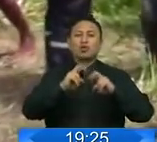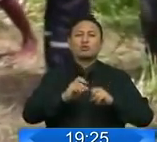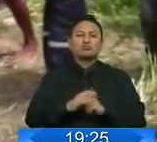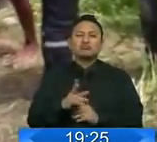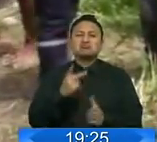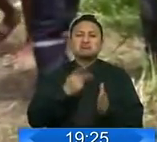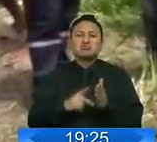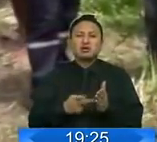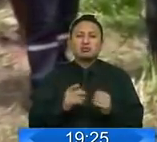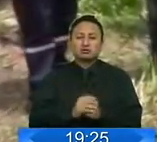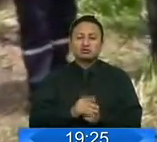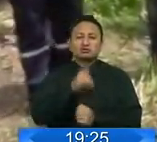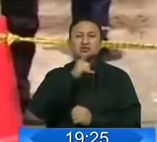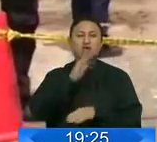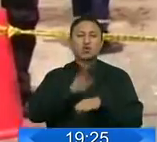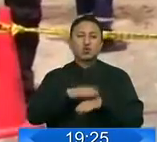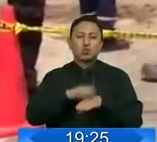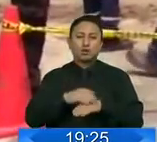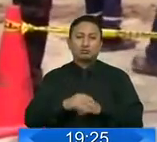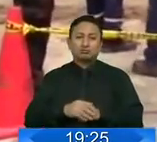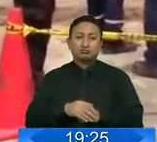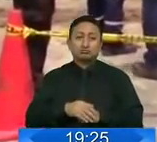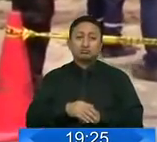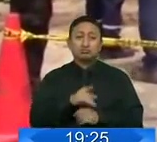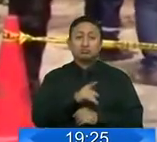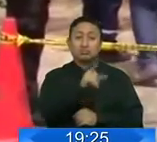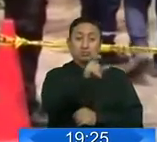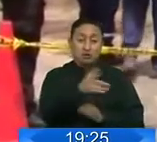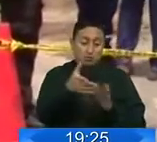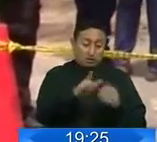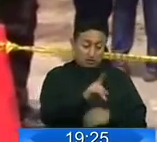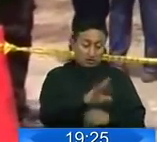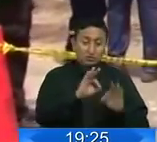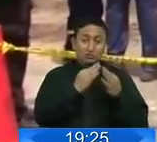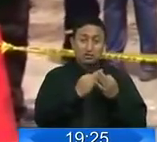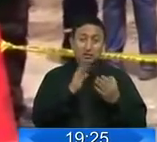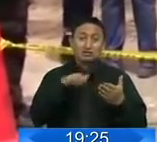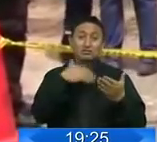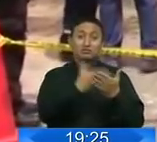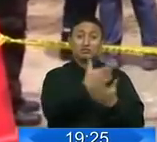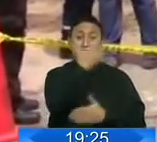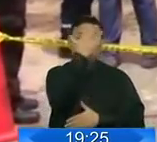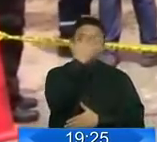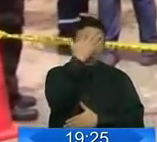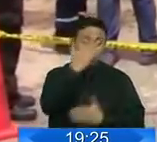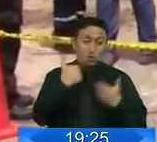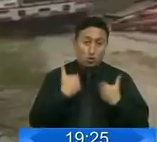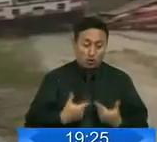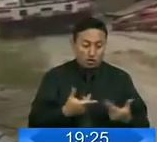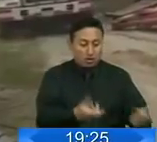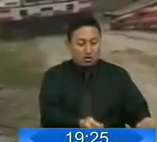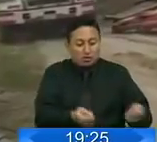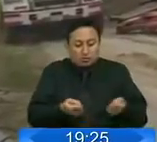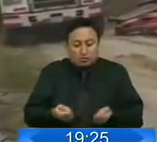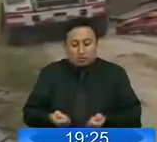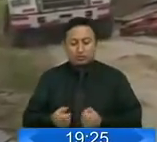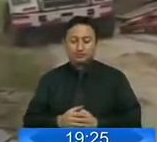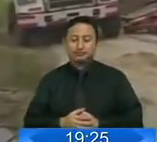posibles responsabilidades. Los familiares del obrero fallecido llegaron hasta Esmeraldas para retirar el cadáver. Informó Javier